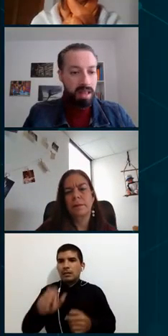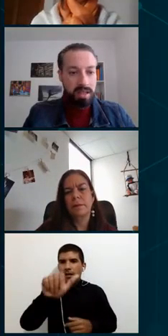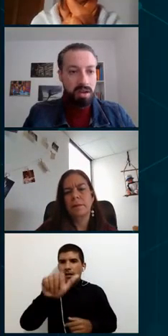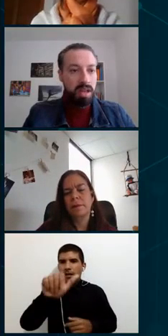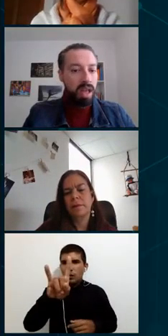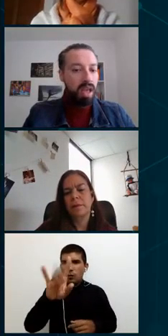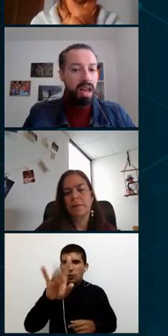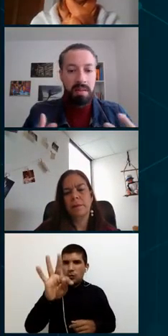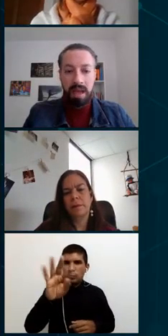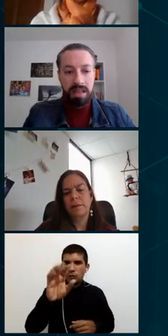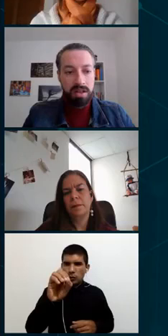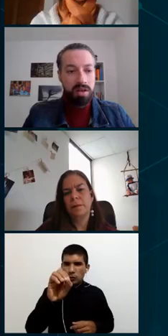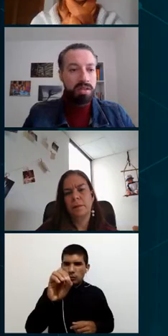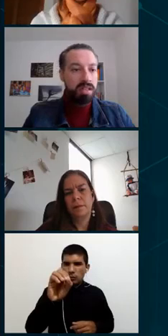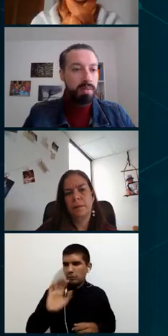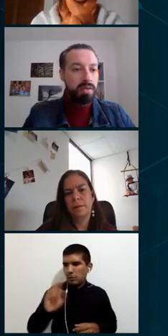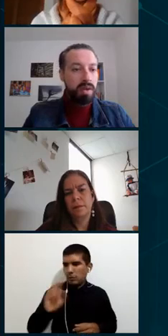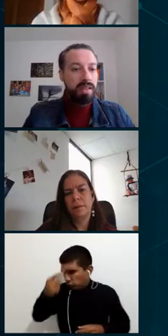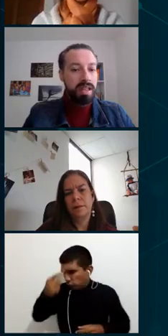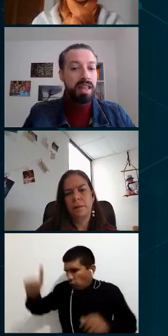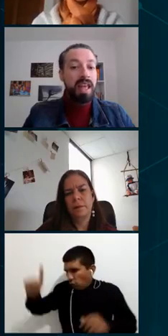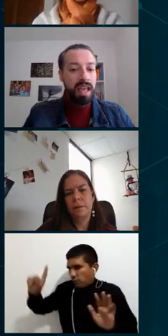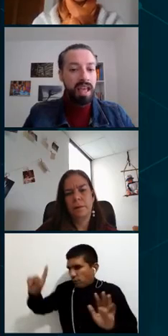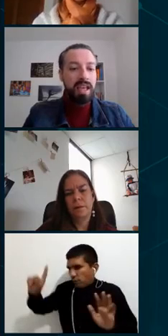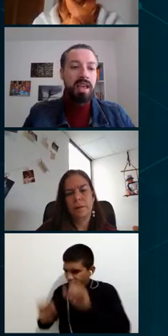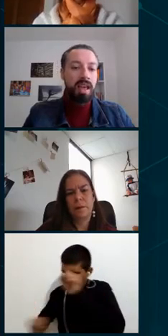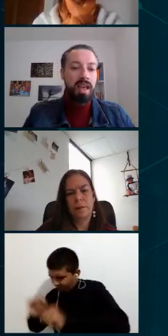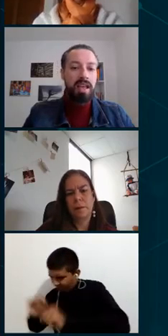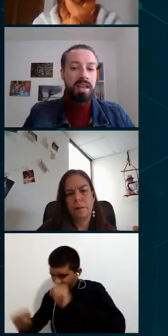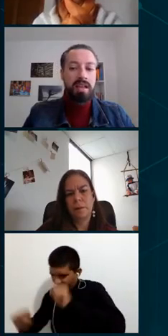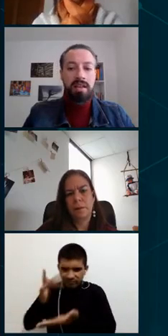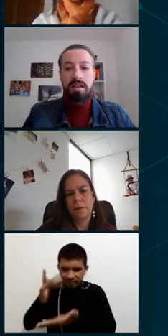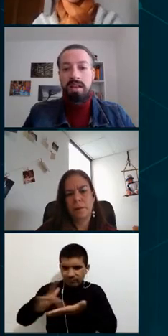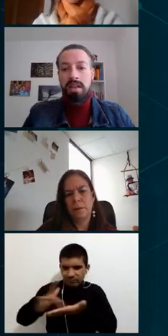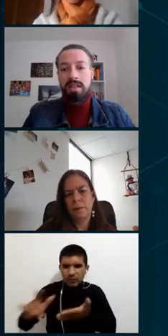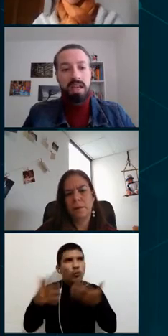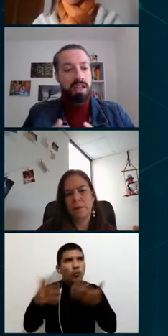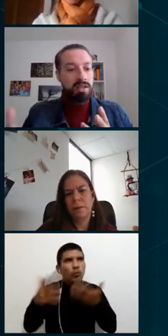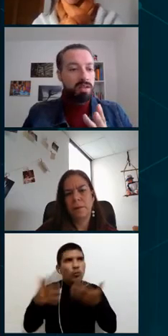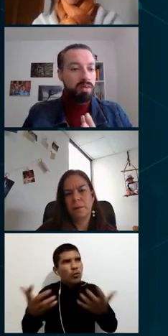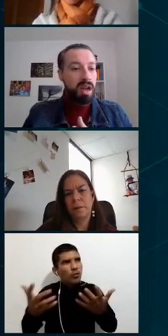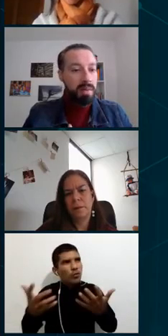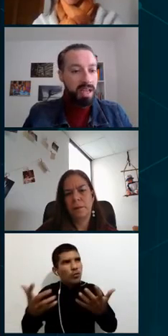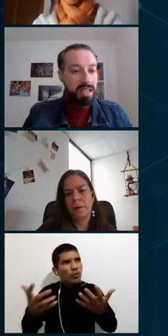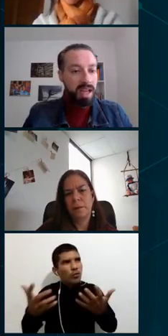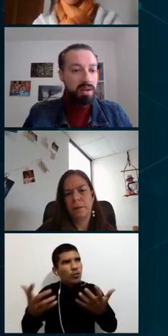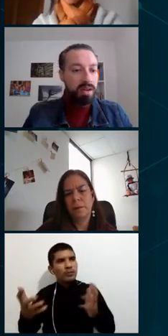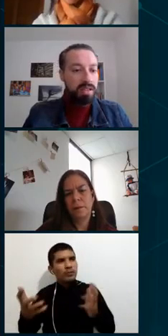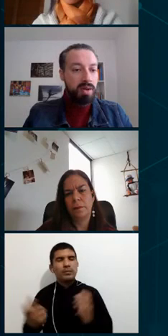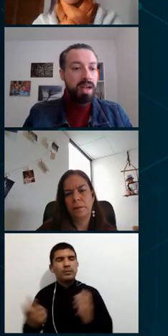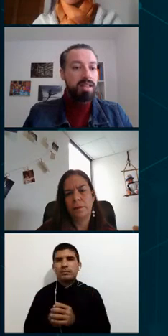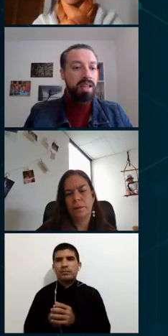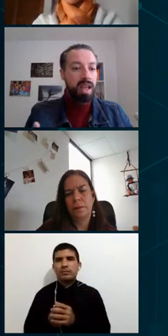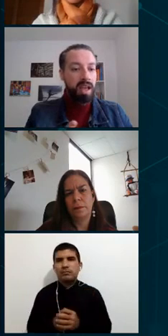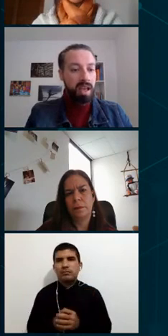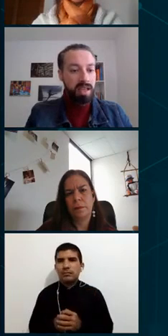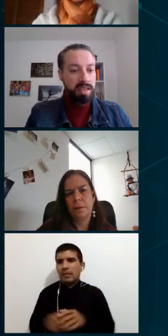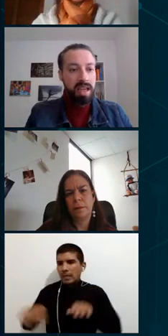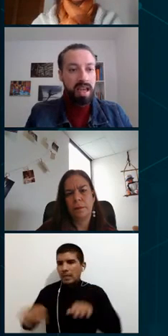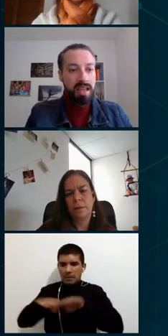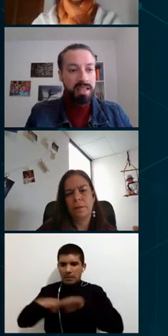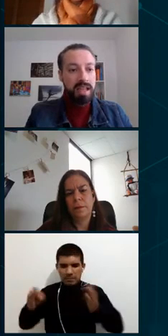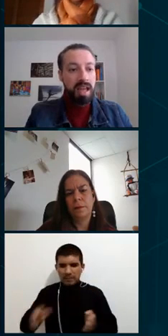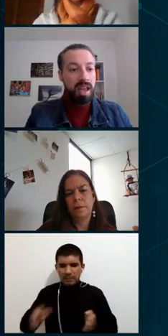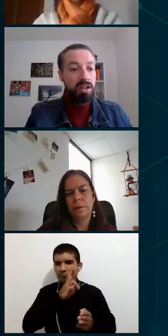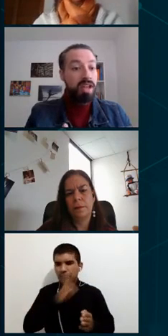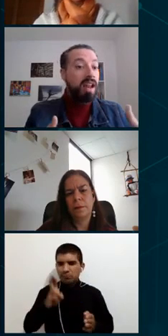de implementación de elementos, desde el punto de vista de si es una mesa en un restaurante,